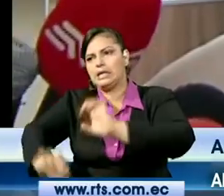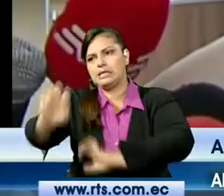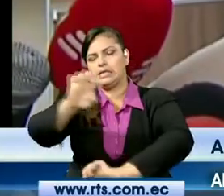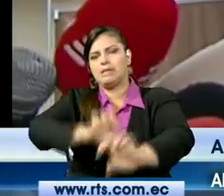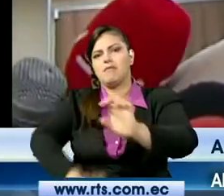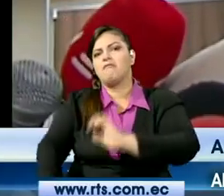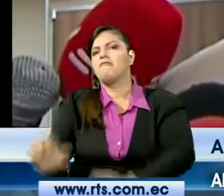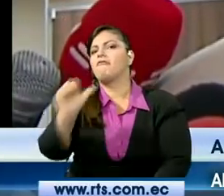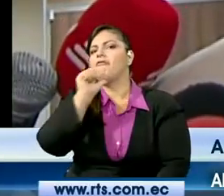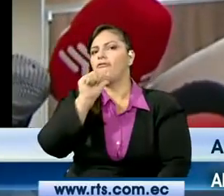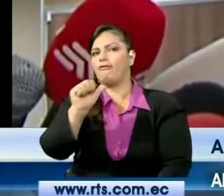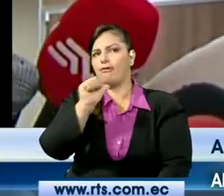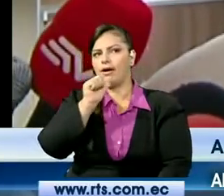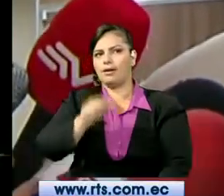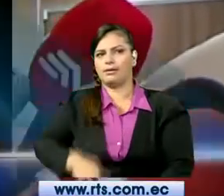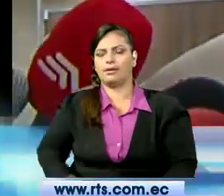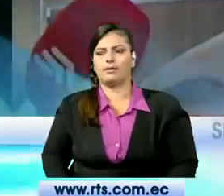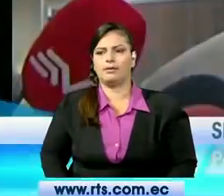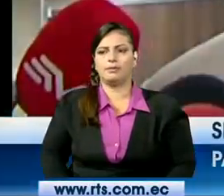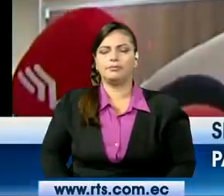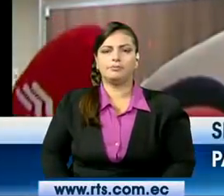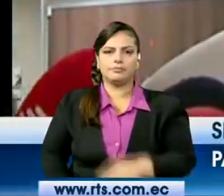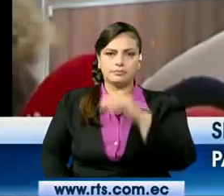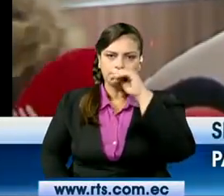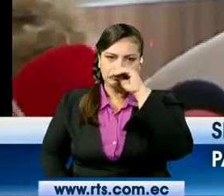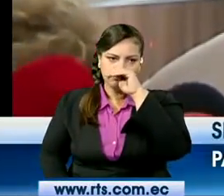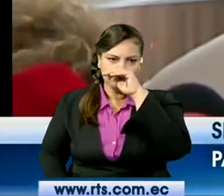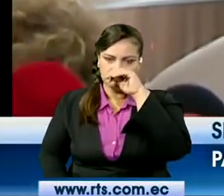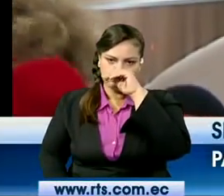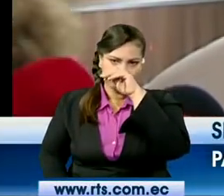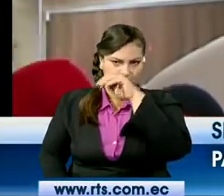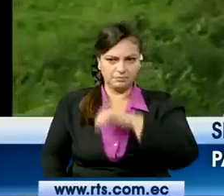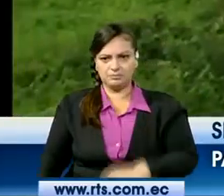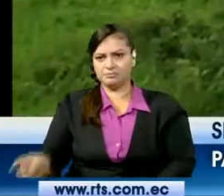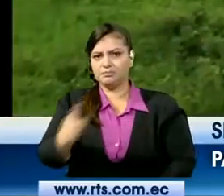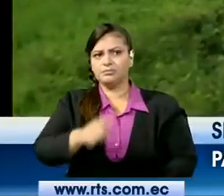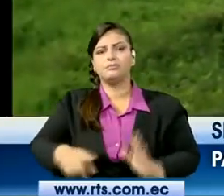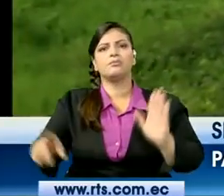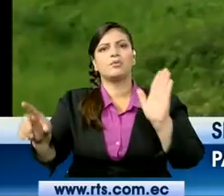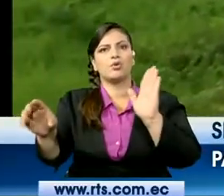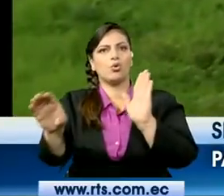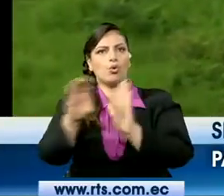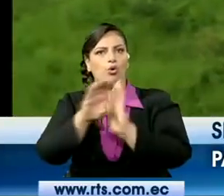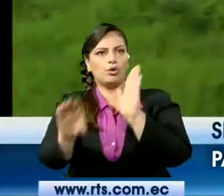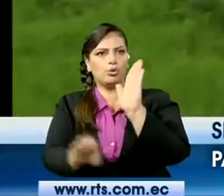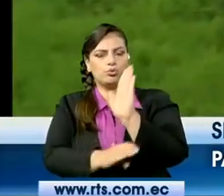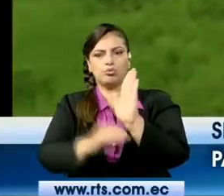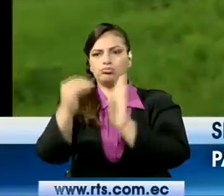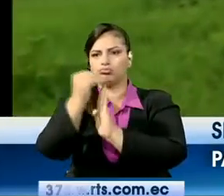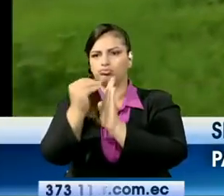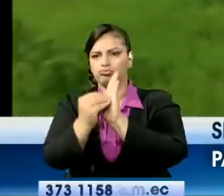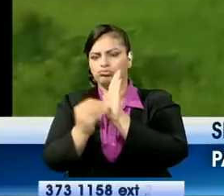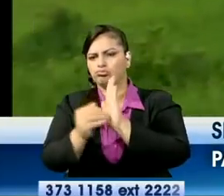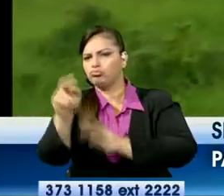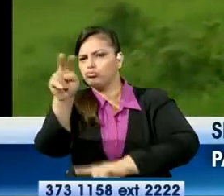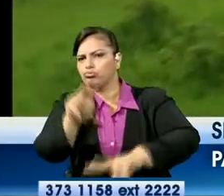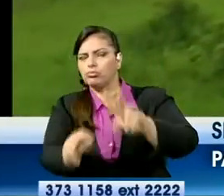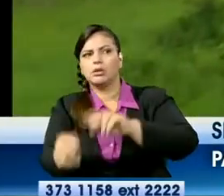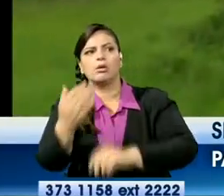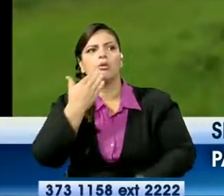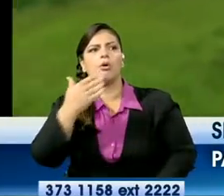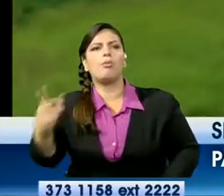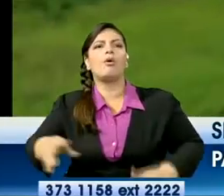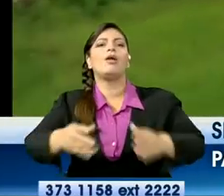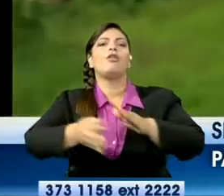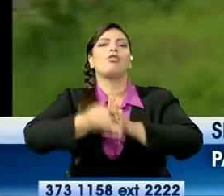que la medida no se justifica en la norma constitucional. Que solo 5.000 metros en terreno para la estación del